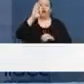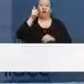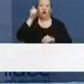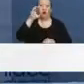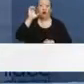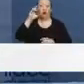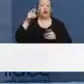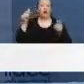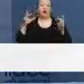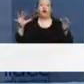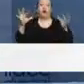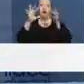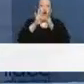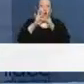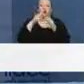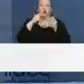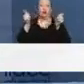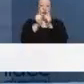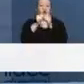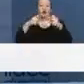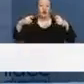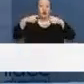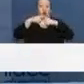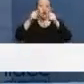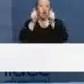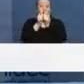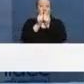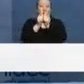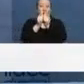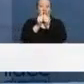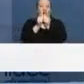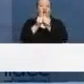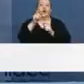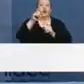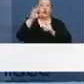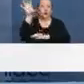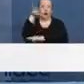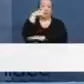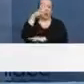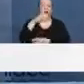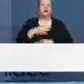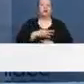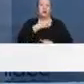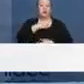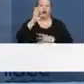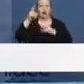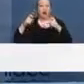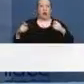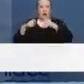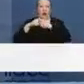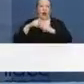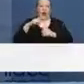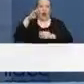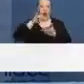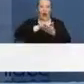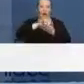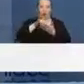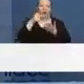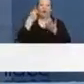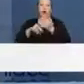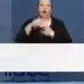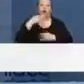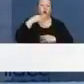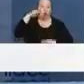están conectados con los radares civiles con la diferencia para que un radar civil detecte un avión el avión debe conectarse en cambio el